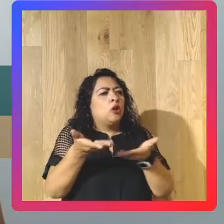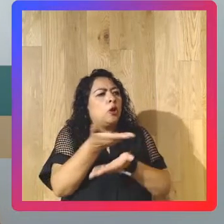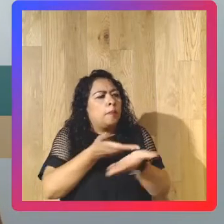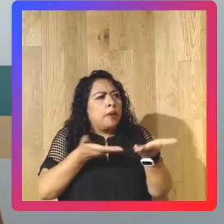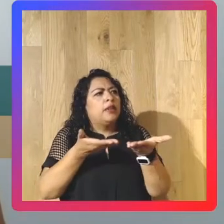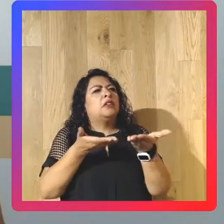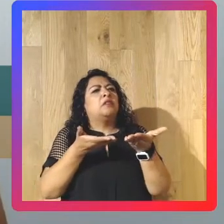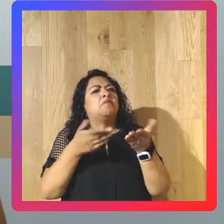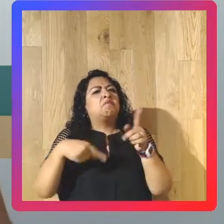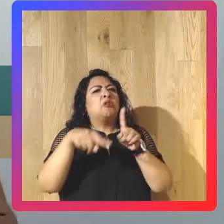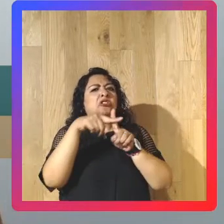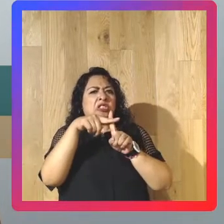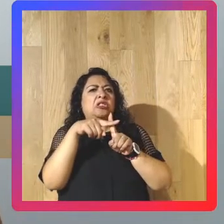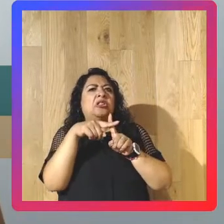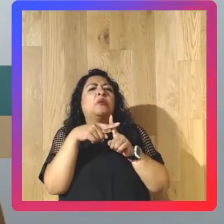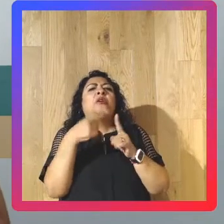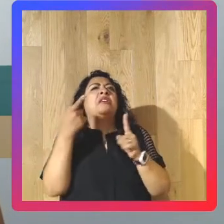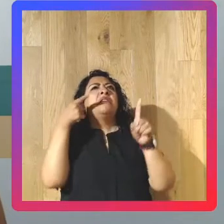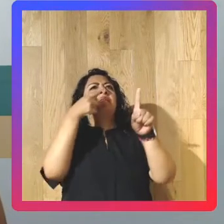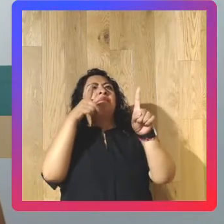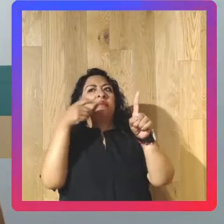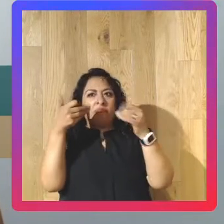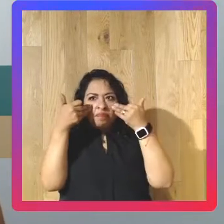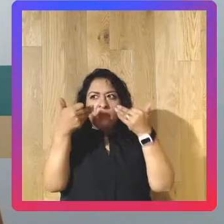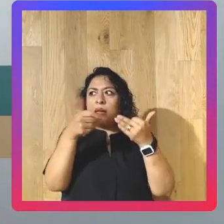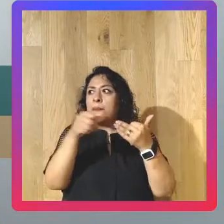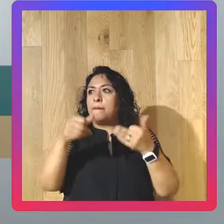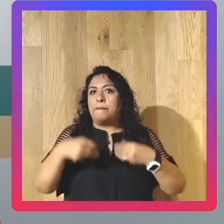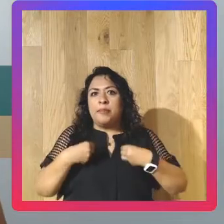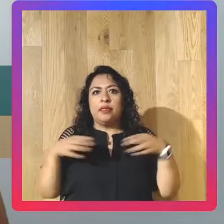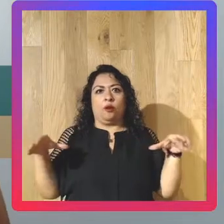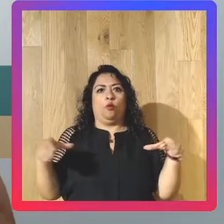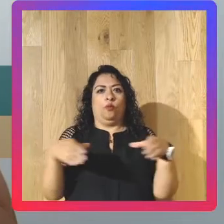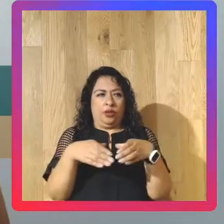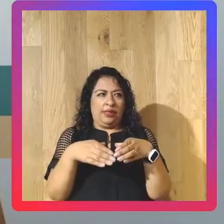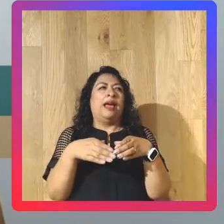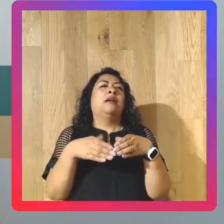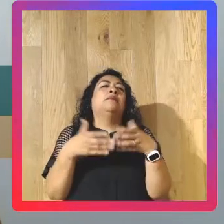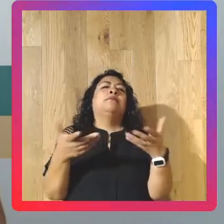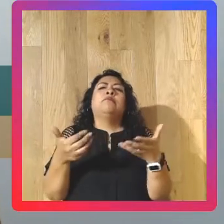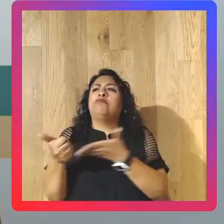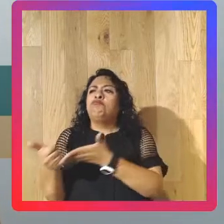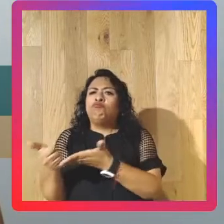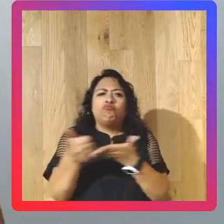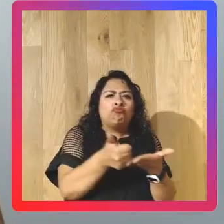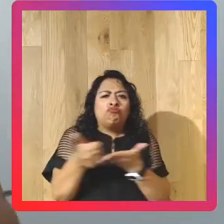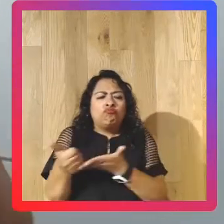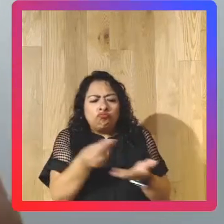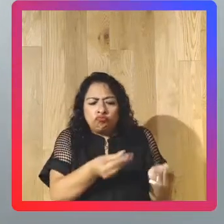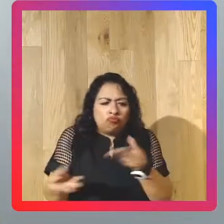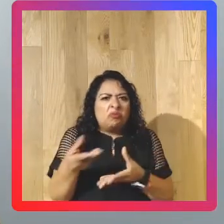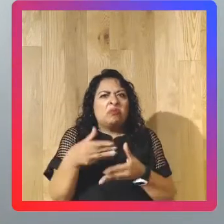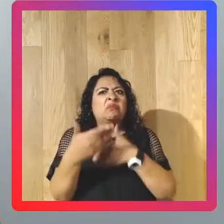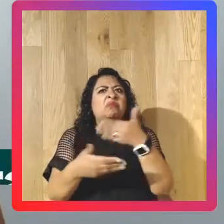compartir buenas prácticas y con el ideal de ser testimonios de vida para su comunidad, en lo que se ayudan unos a otros para hacer las